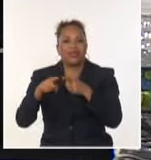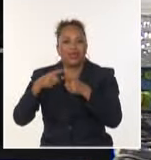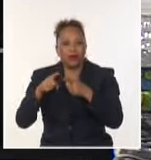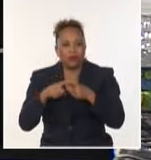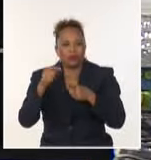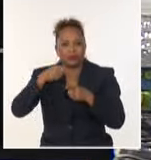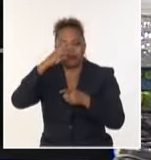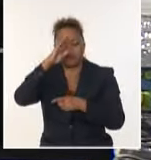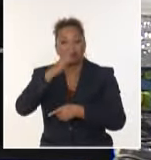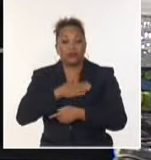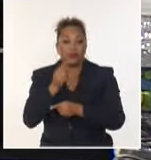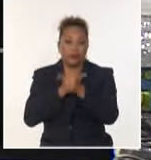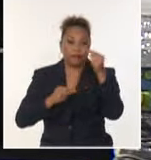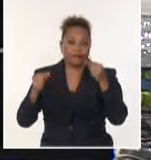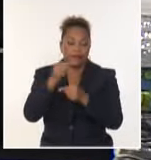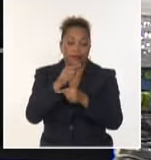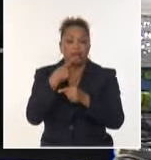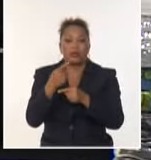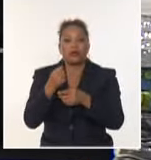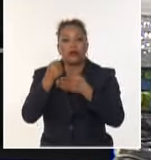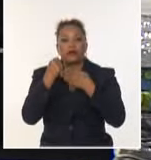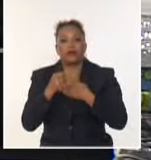esenciales, han favorecido el empleo,